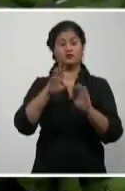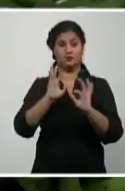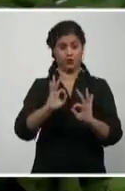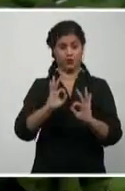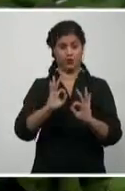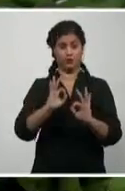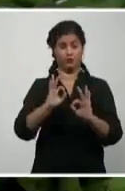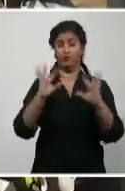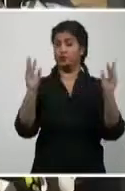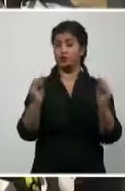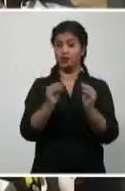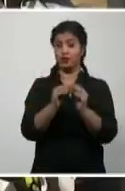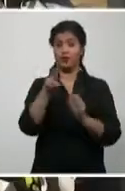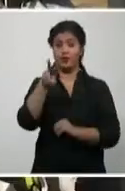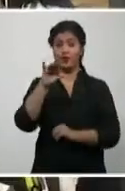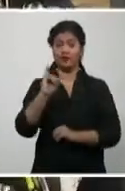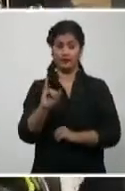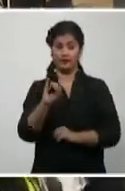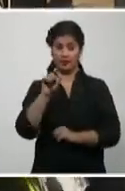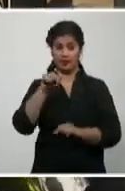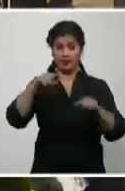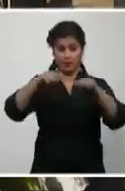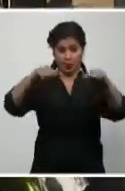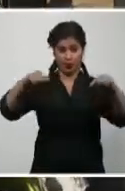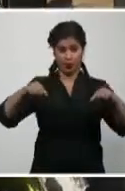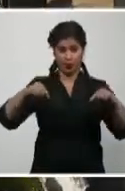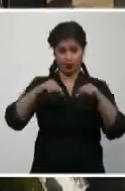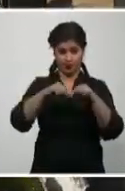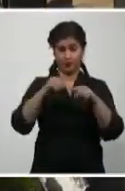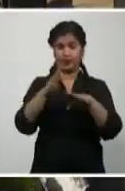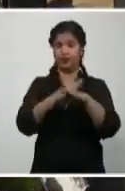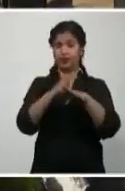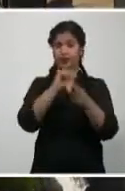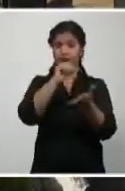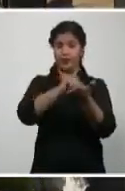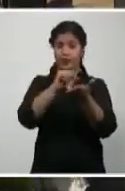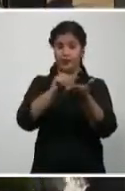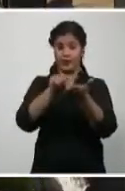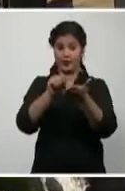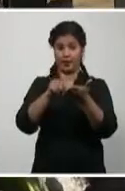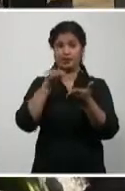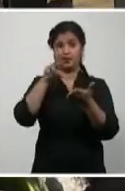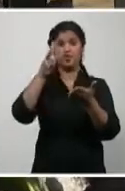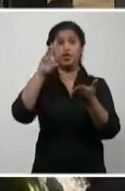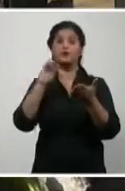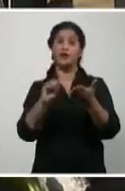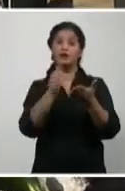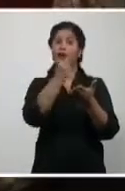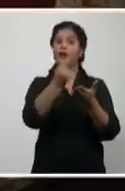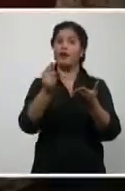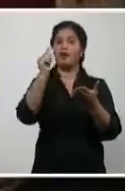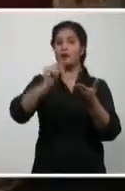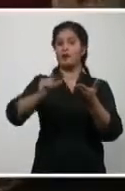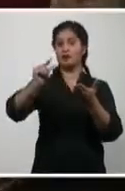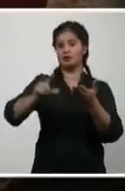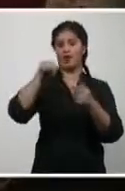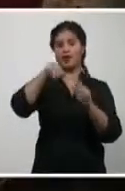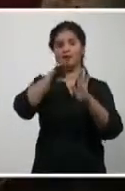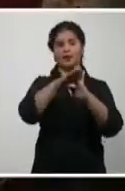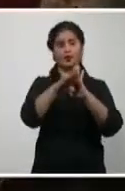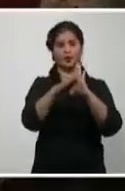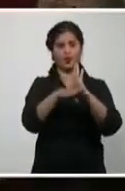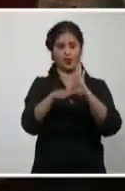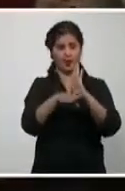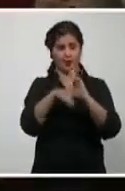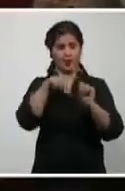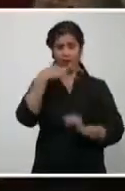26 libras de productos de las 30 planificadas para cada persona, según los programas de autoabastecimiento. Granma trabaja